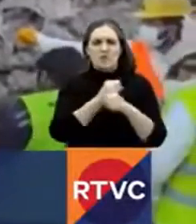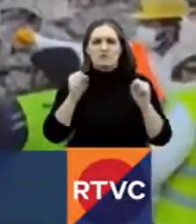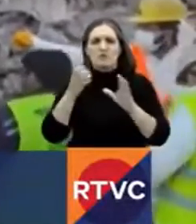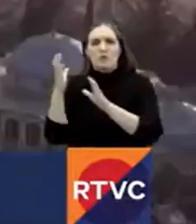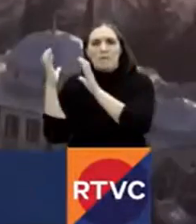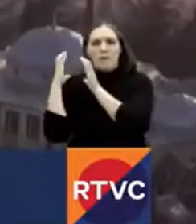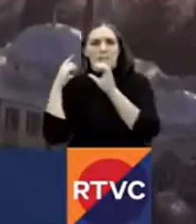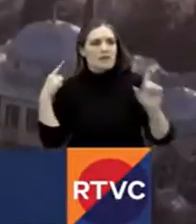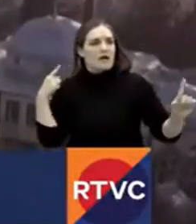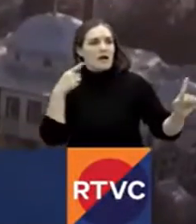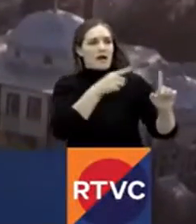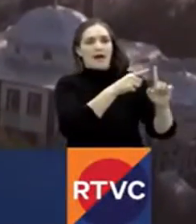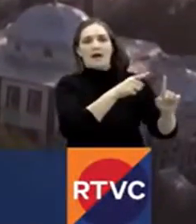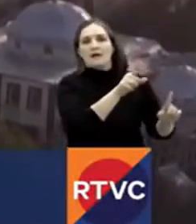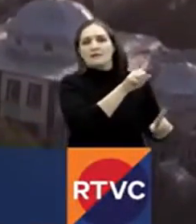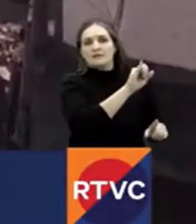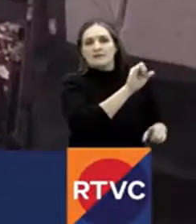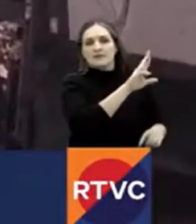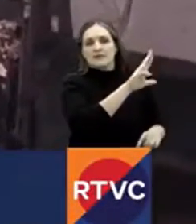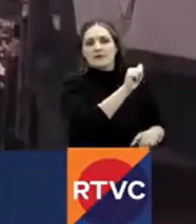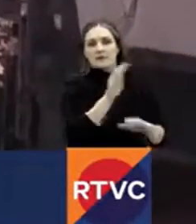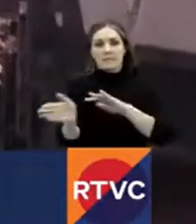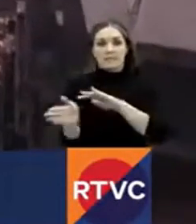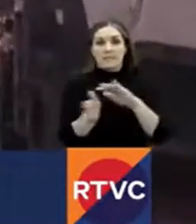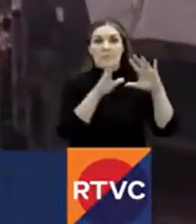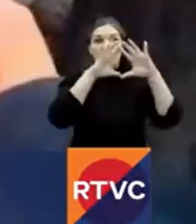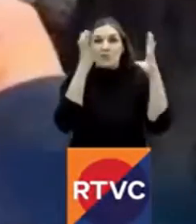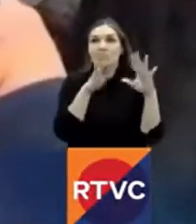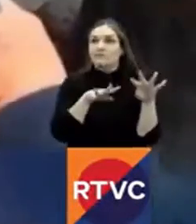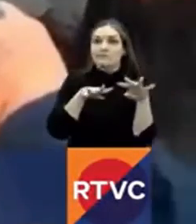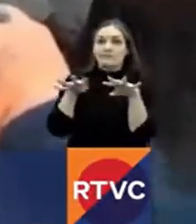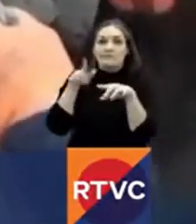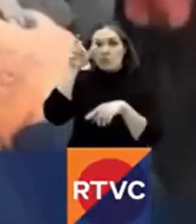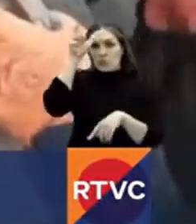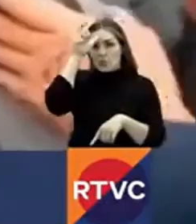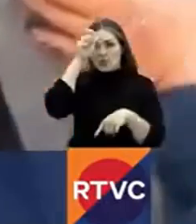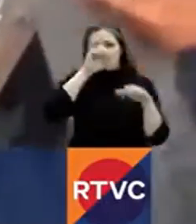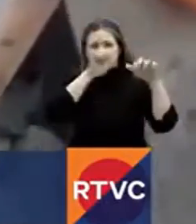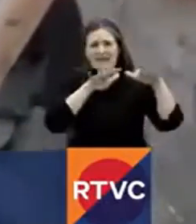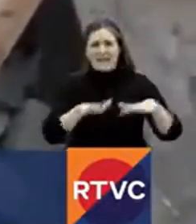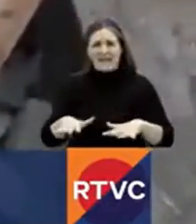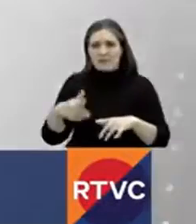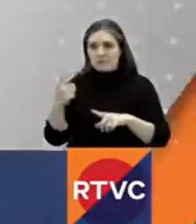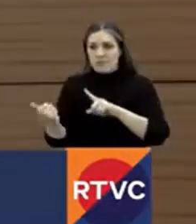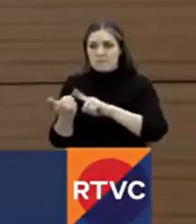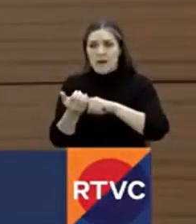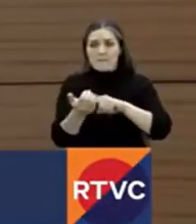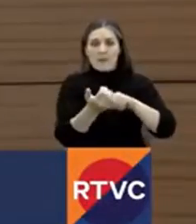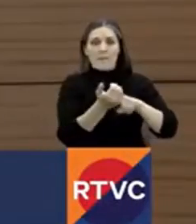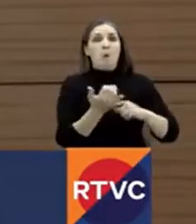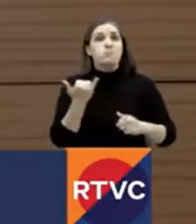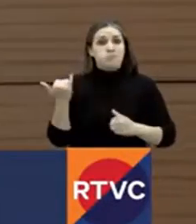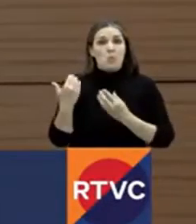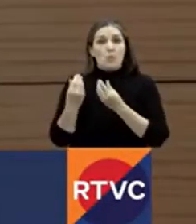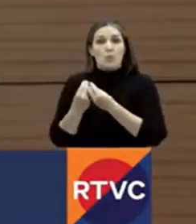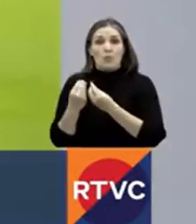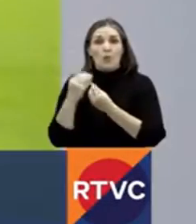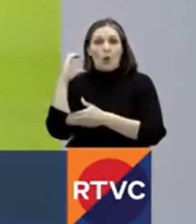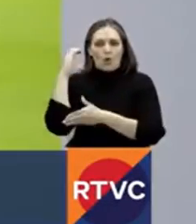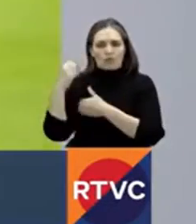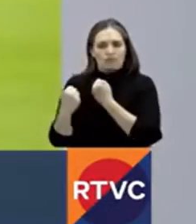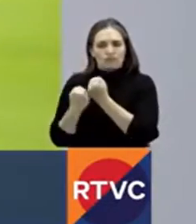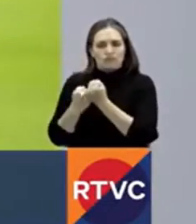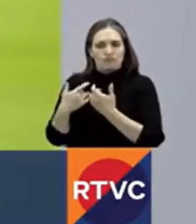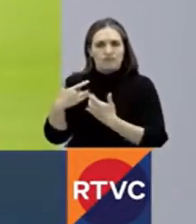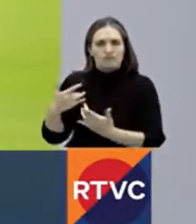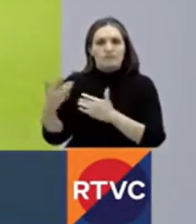mundo. Continúan operativos de rescate en zona del desastre en Turquía. Ya hay grupos colombianos en el lugar. En deportes, la